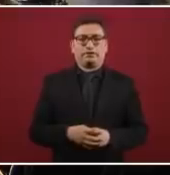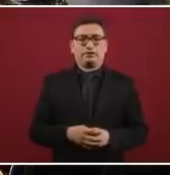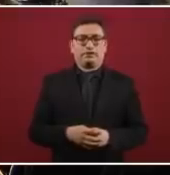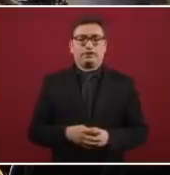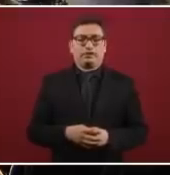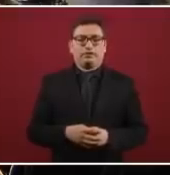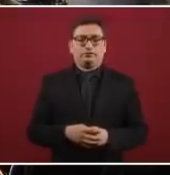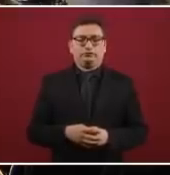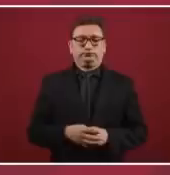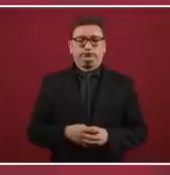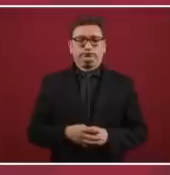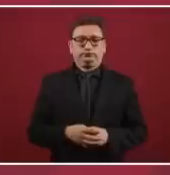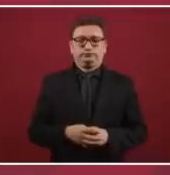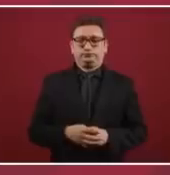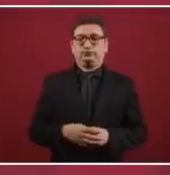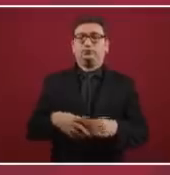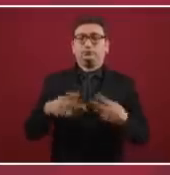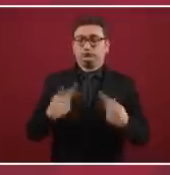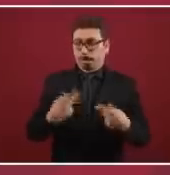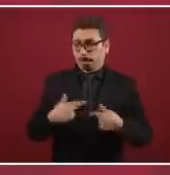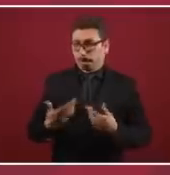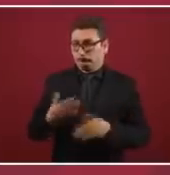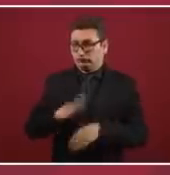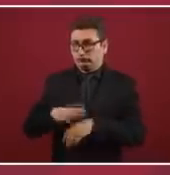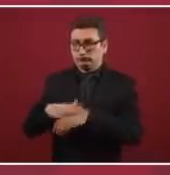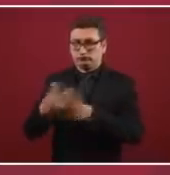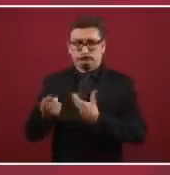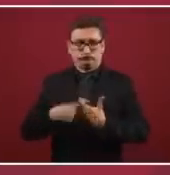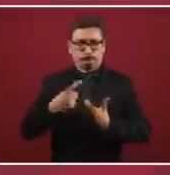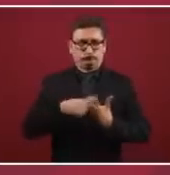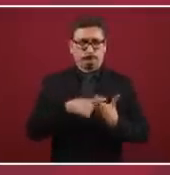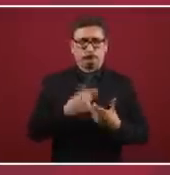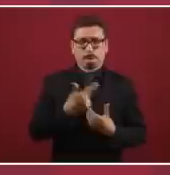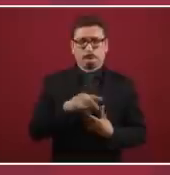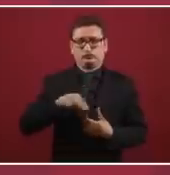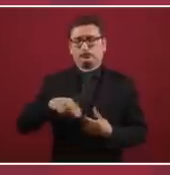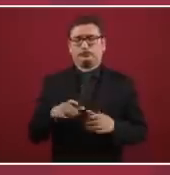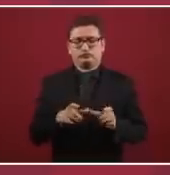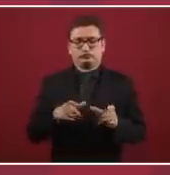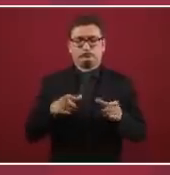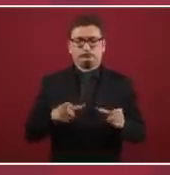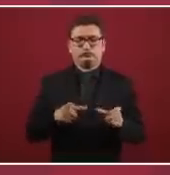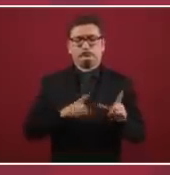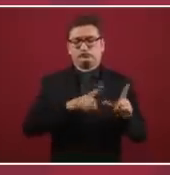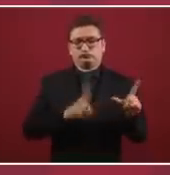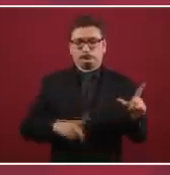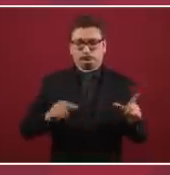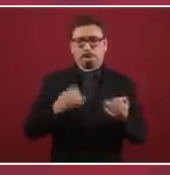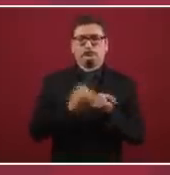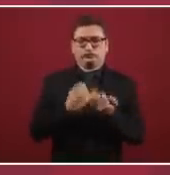contratando, reclutando más elementos para la Guardia, se están capacitando.